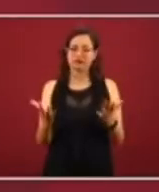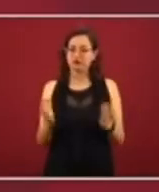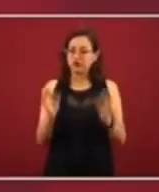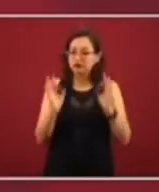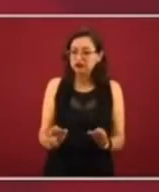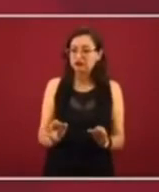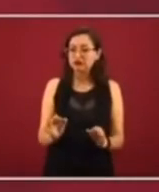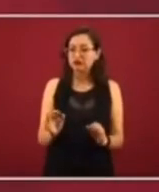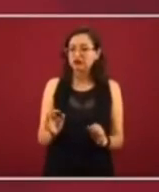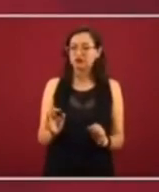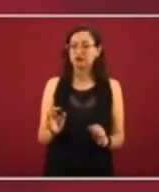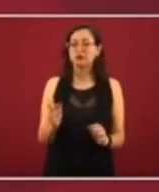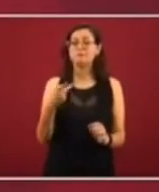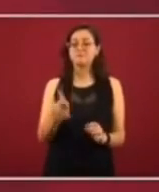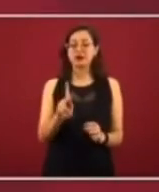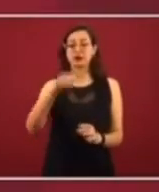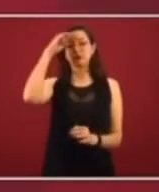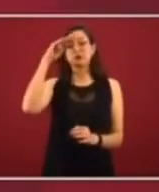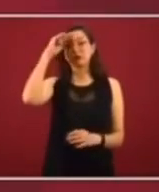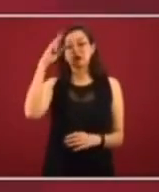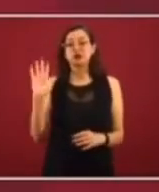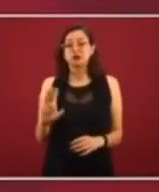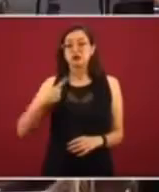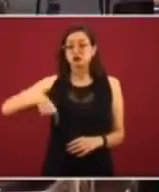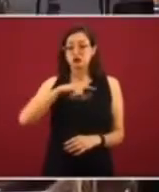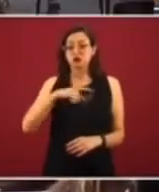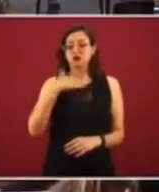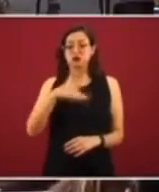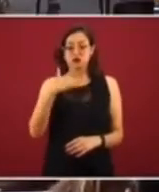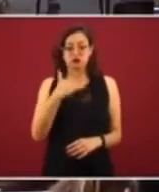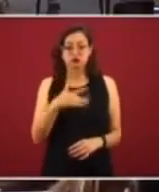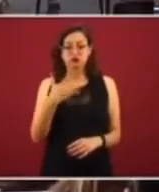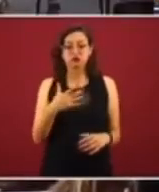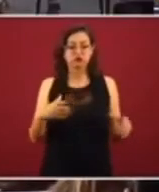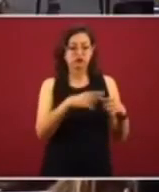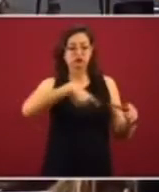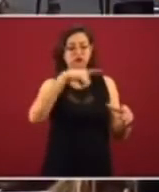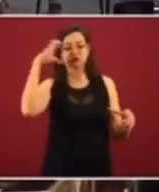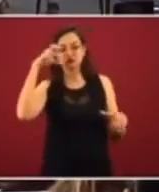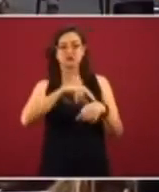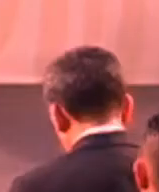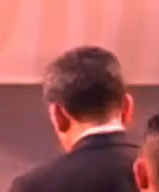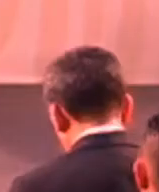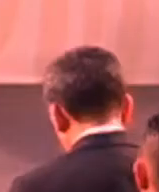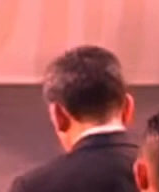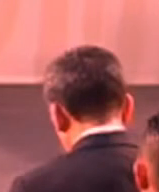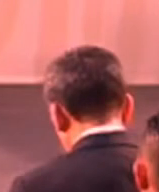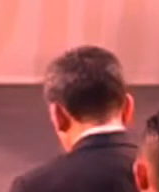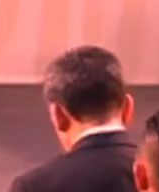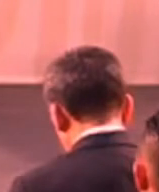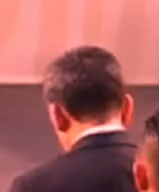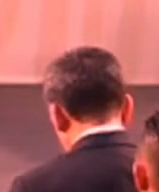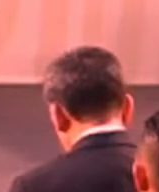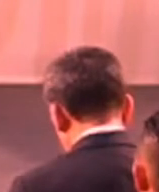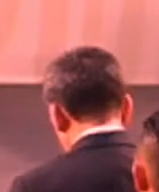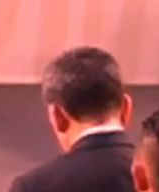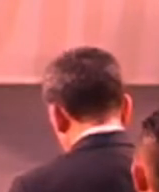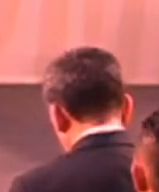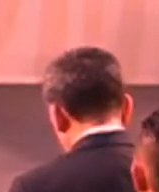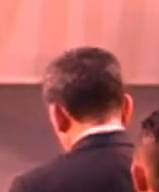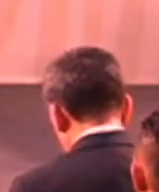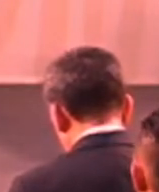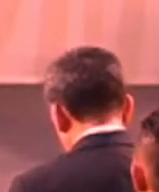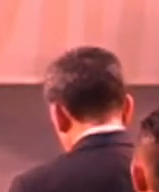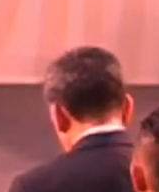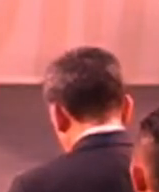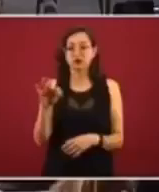pero de acuerdo a nuestros técnicos, especialistas, científicos, el 19 de abril vamos